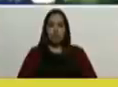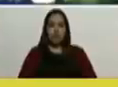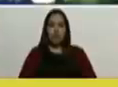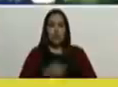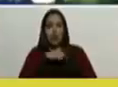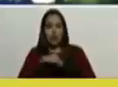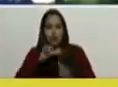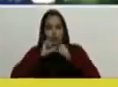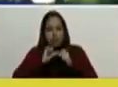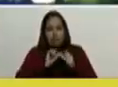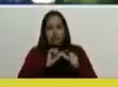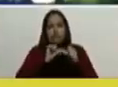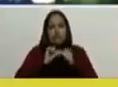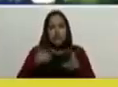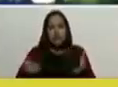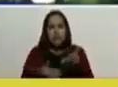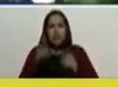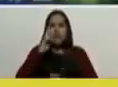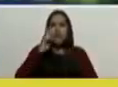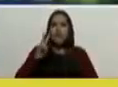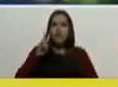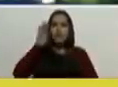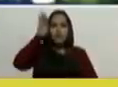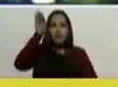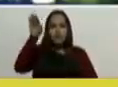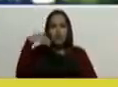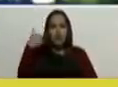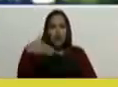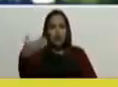resistiendo y viendo el futuro hacia adelante.